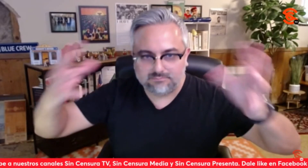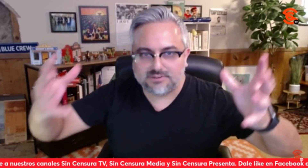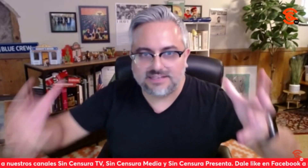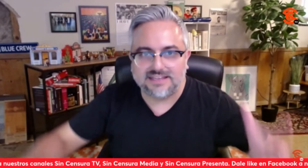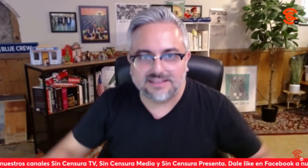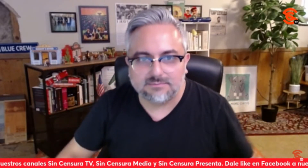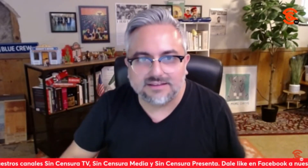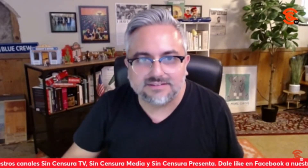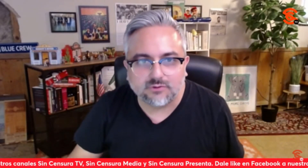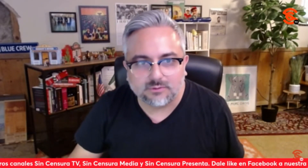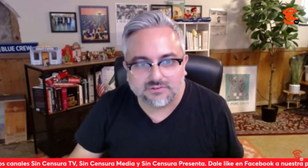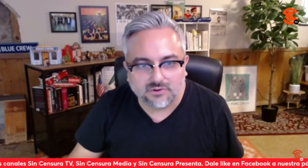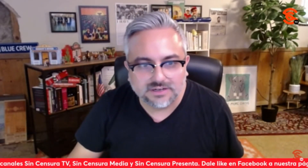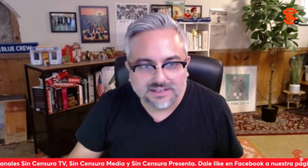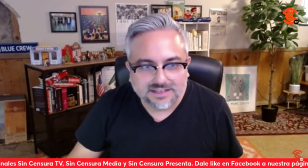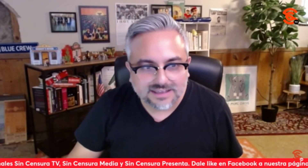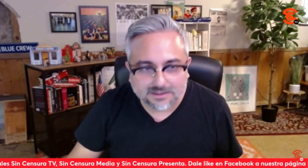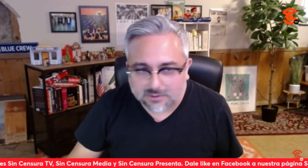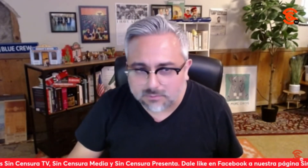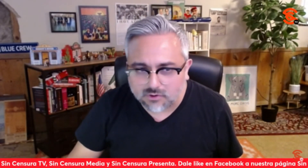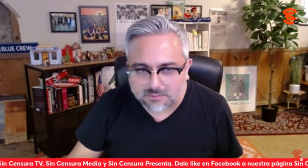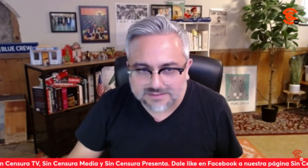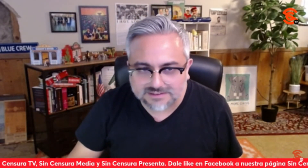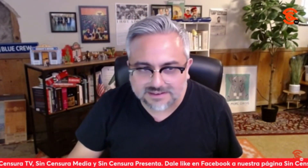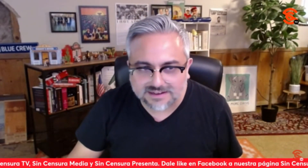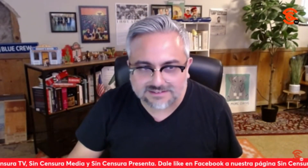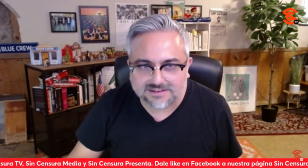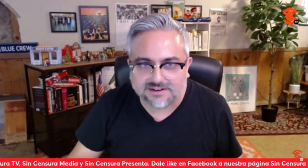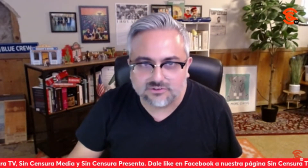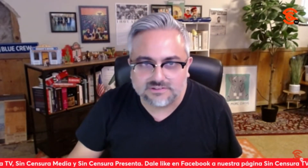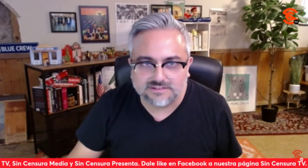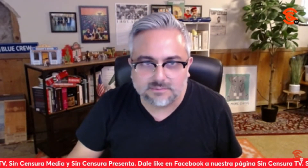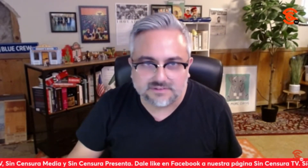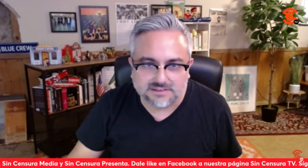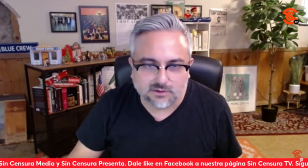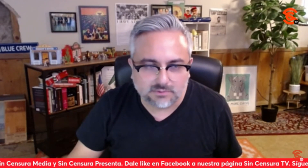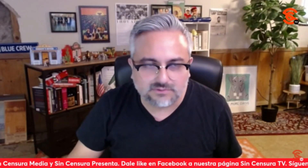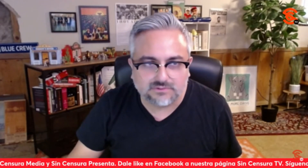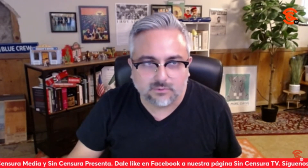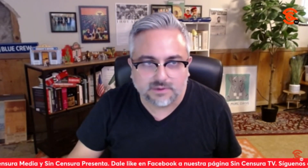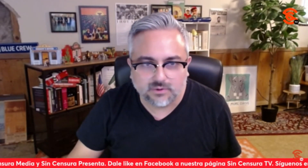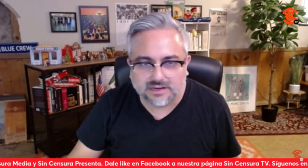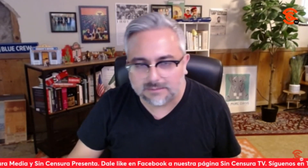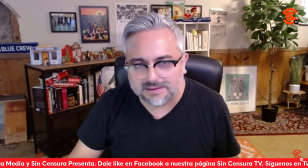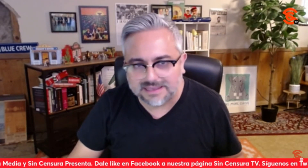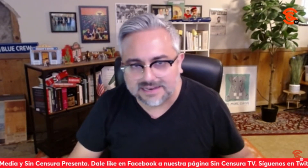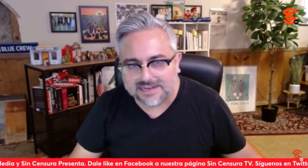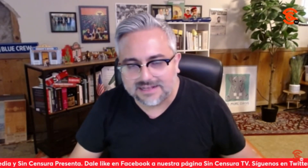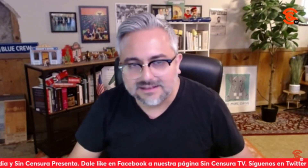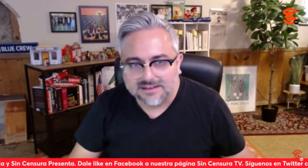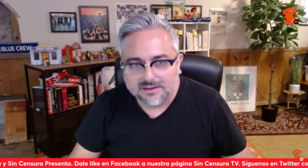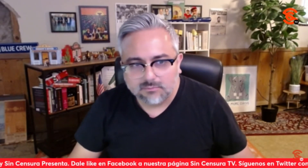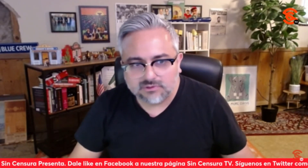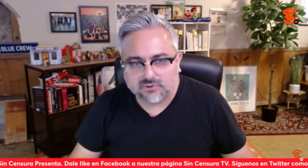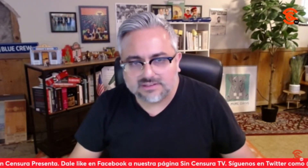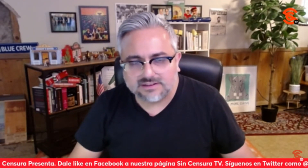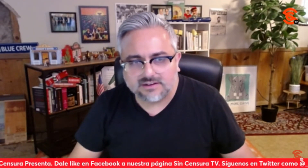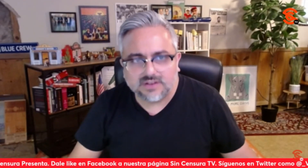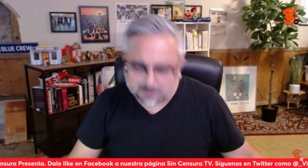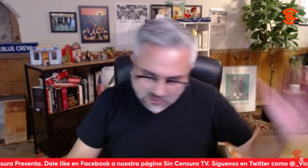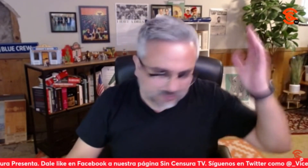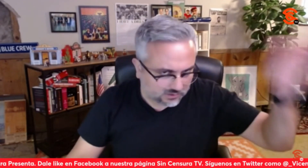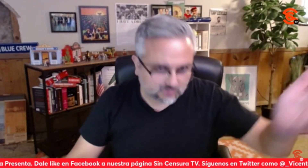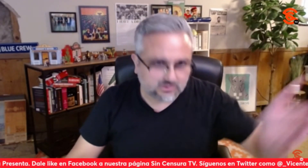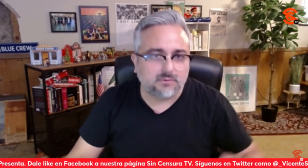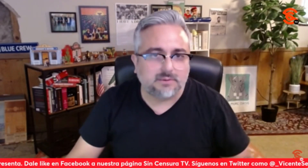ahorita pues hay que dar más información. Y hay que hablar un poco más de las declaraciones que hace el presidente López Obrador en la mañanera, puesto que se